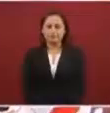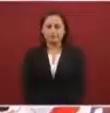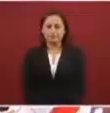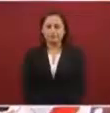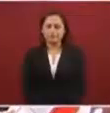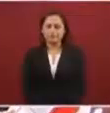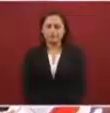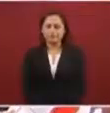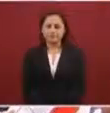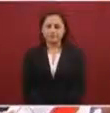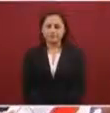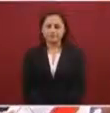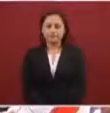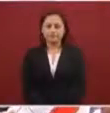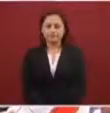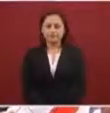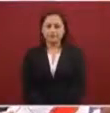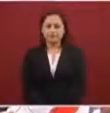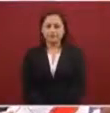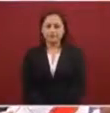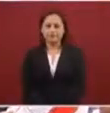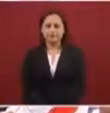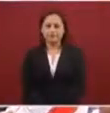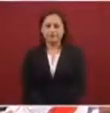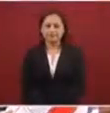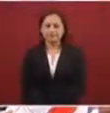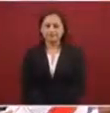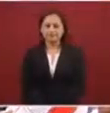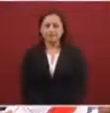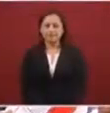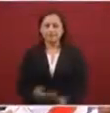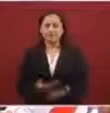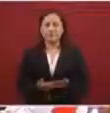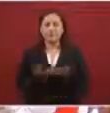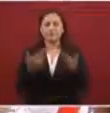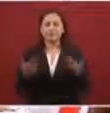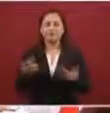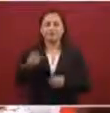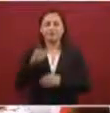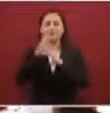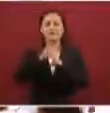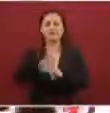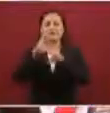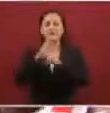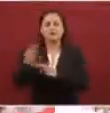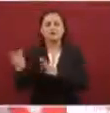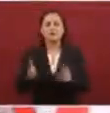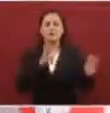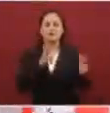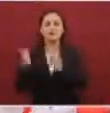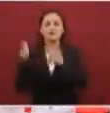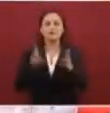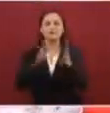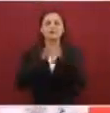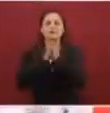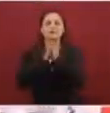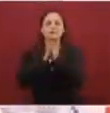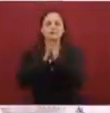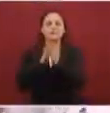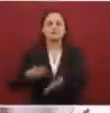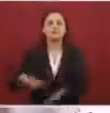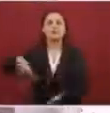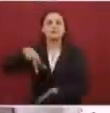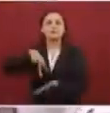A continuación, entonaremos el himno nacional mexicano, por lo que les solicito de favor ponerse de pie en posición de firmes.